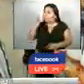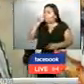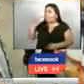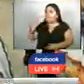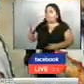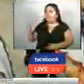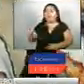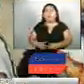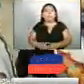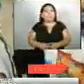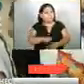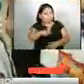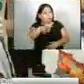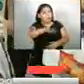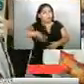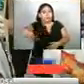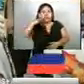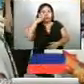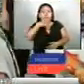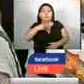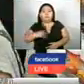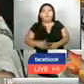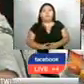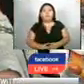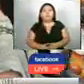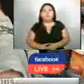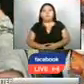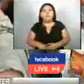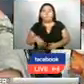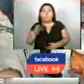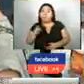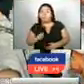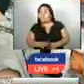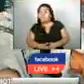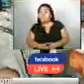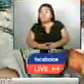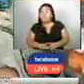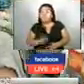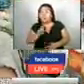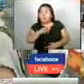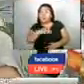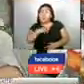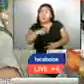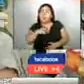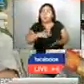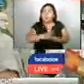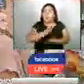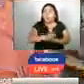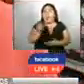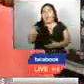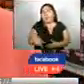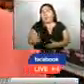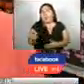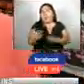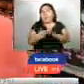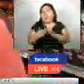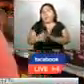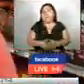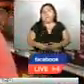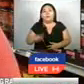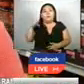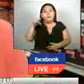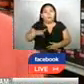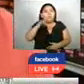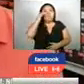muy amplio, está bien bonito. ¿Muy accesible? Para mí sí, porque vivo cerca. Es una sucursal bastante